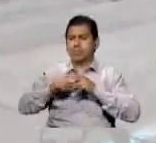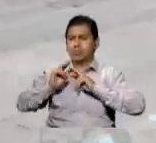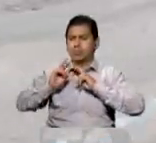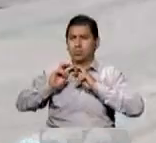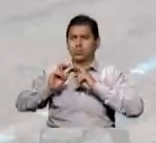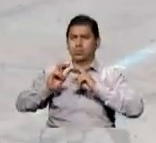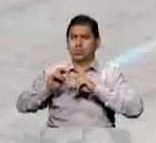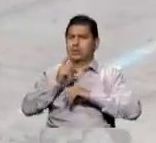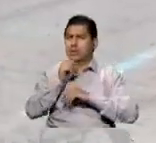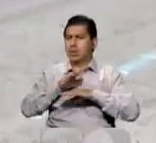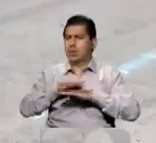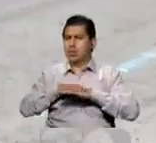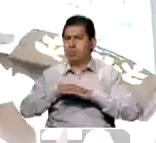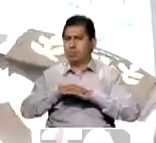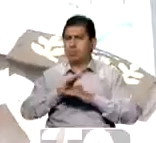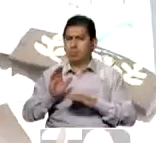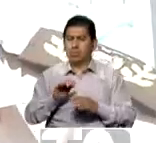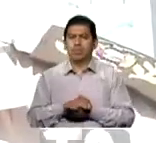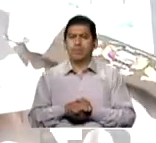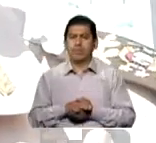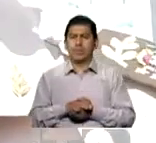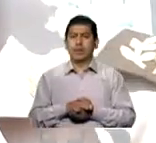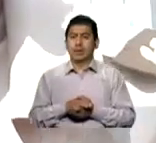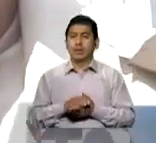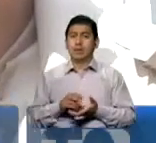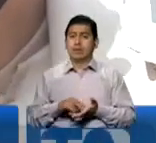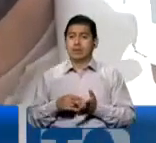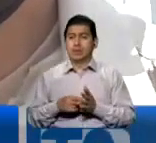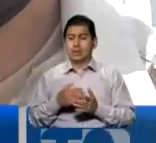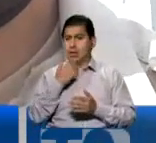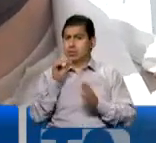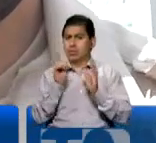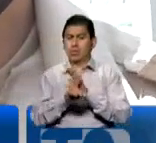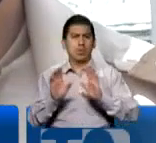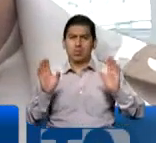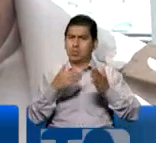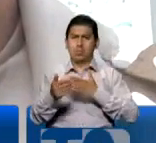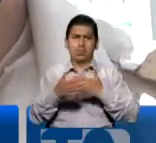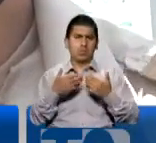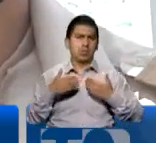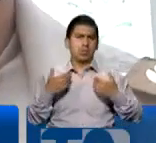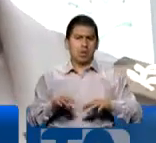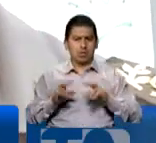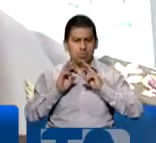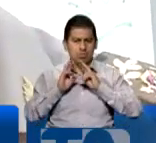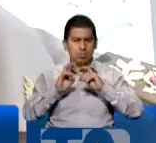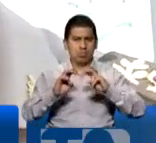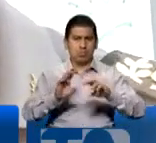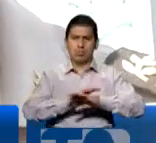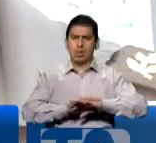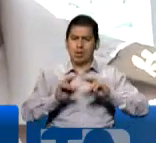caso para identificar a los agresores. Independientemente de que no exista la denuncia, nosotros estamos realizando la investigación,